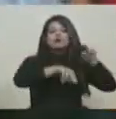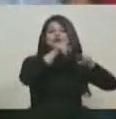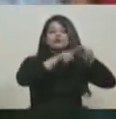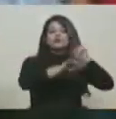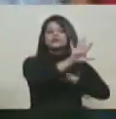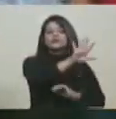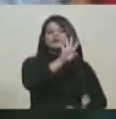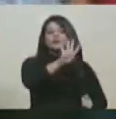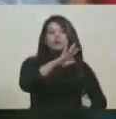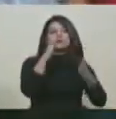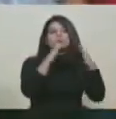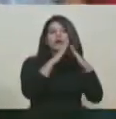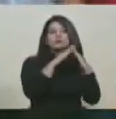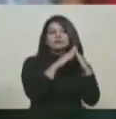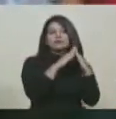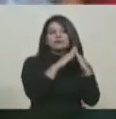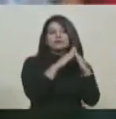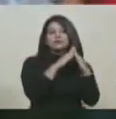viviendas.